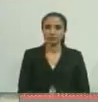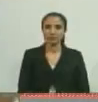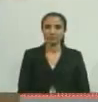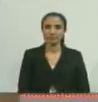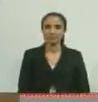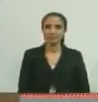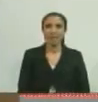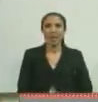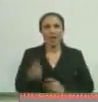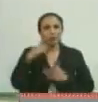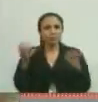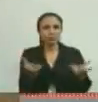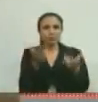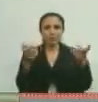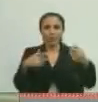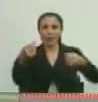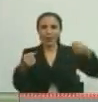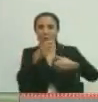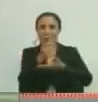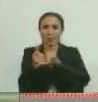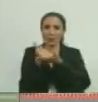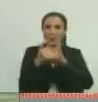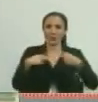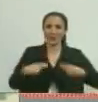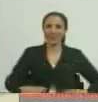Incendian camiones con ayuda, 4 muertos.